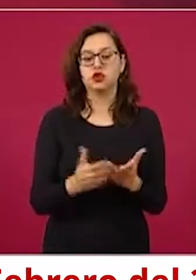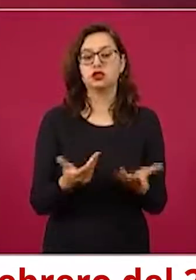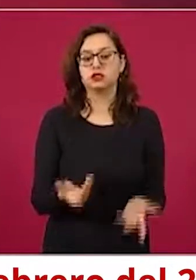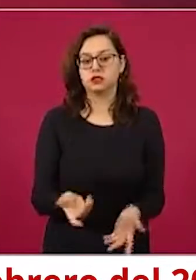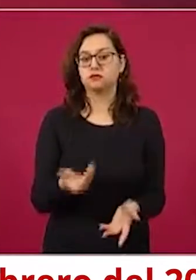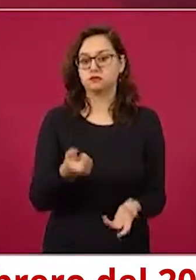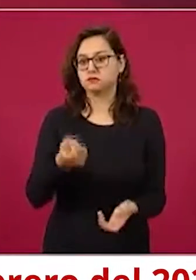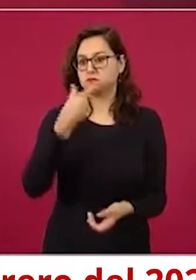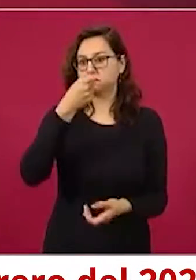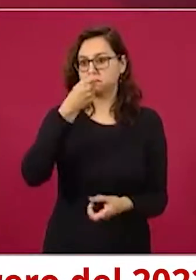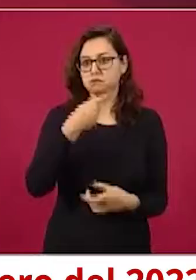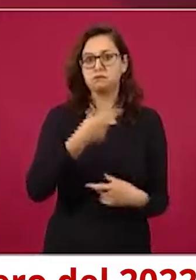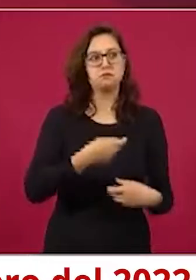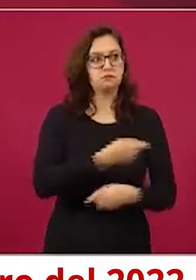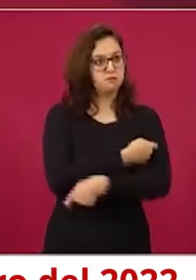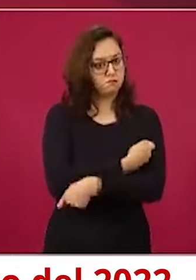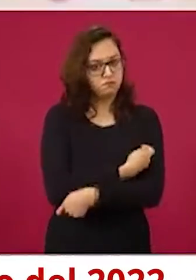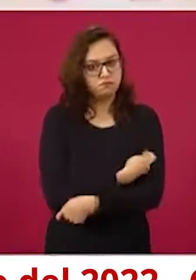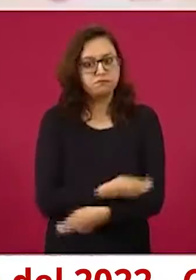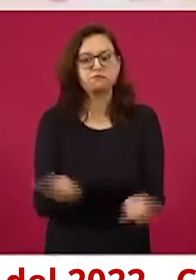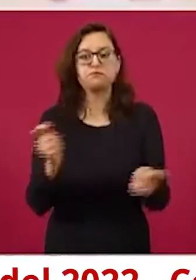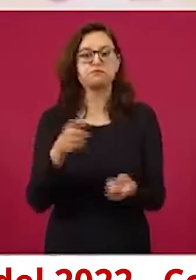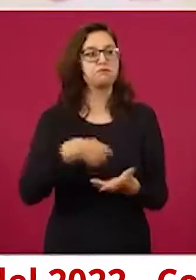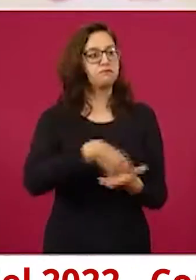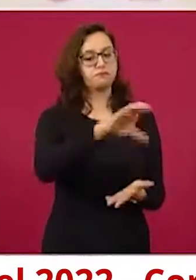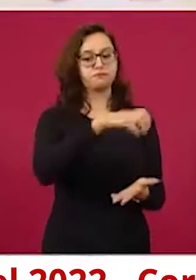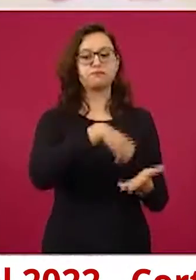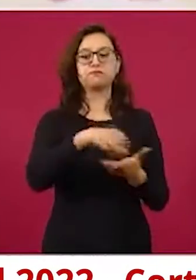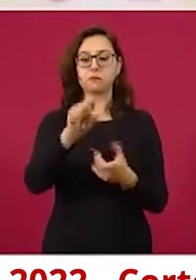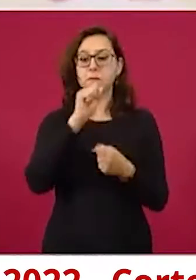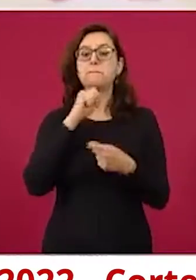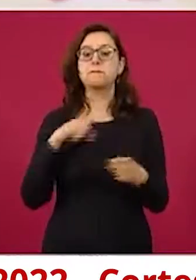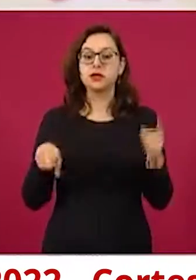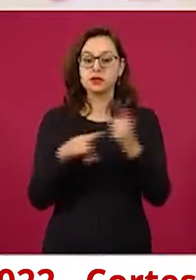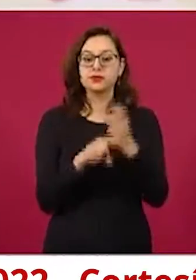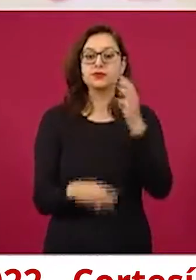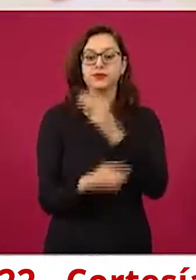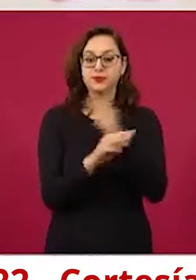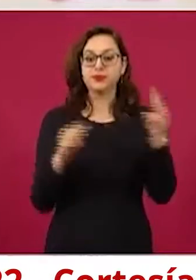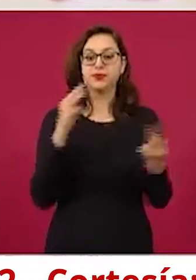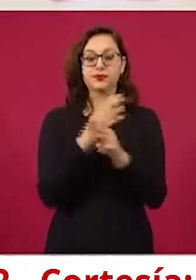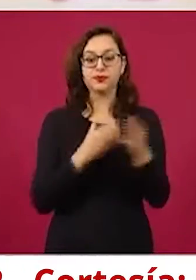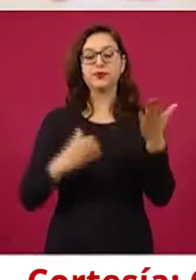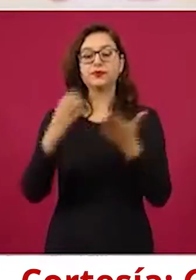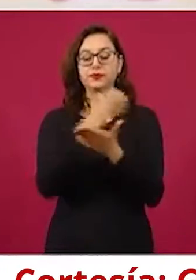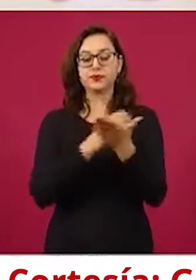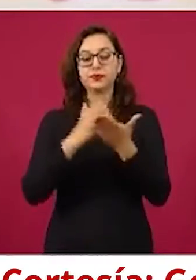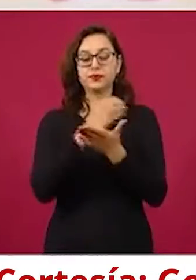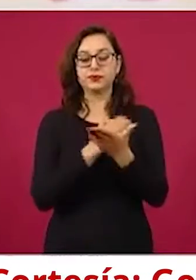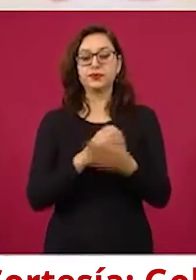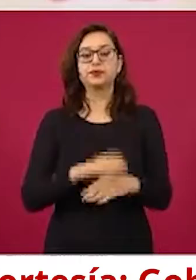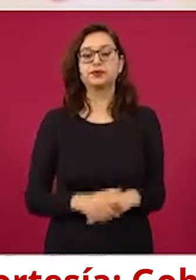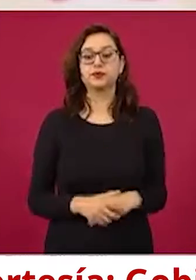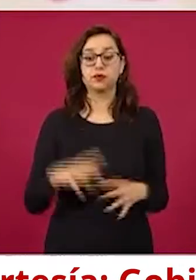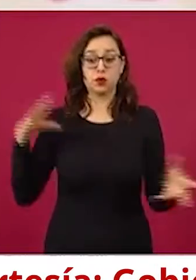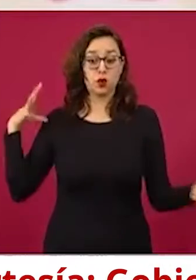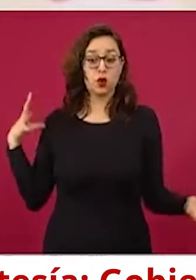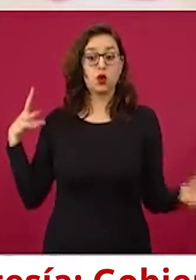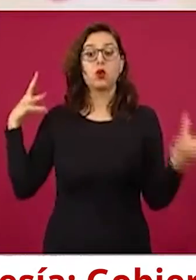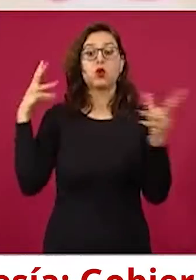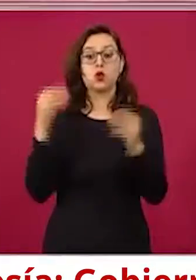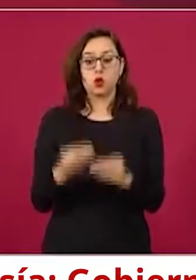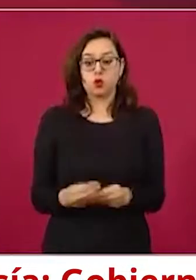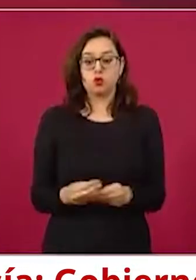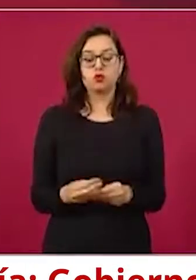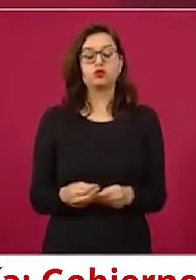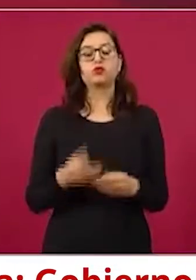17,546,290 piezas de medicamentos y material de curación, siendo el inventario actual en tránsito